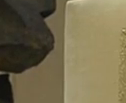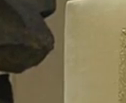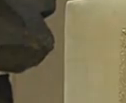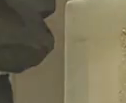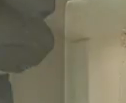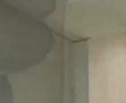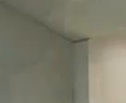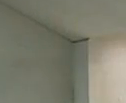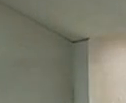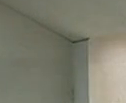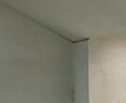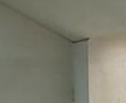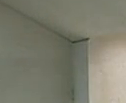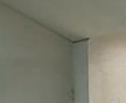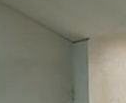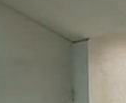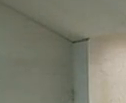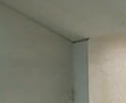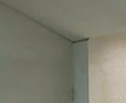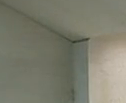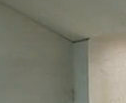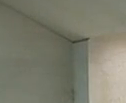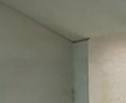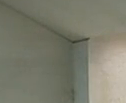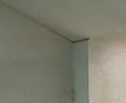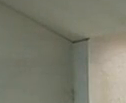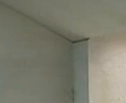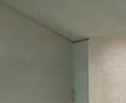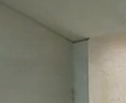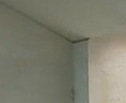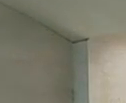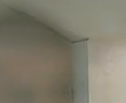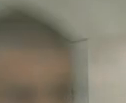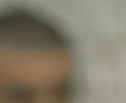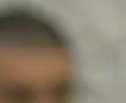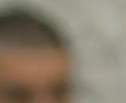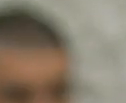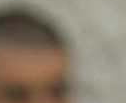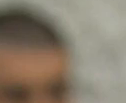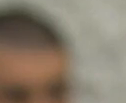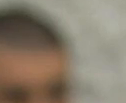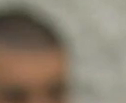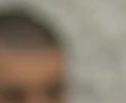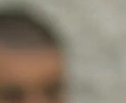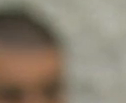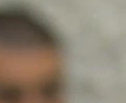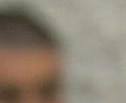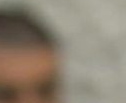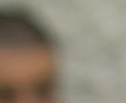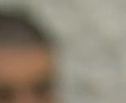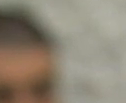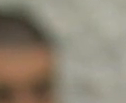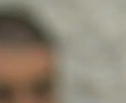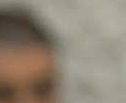di Vostra Santità hanno visto negli ultimi tempi la Chiesa Cattolica protagonista in un